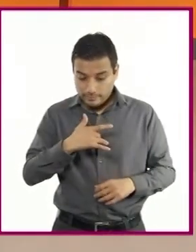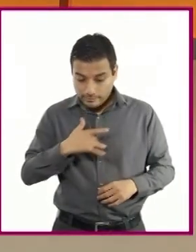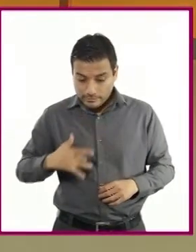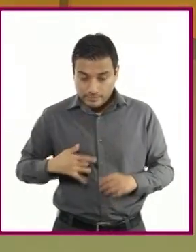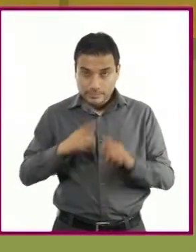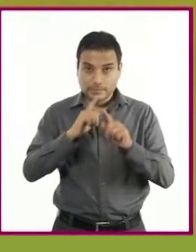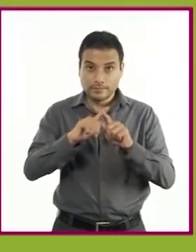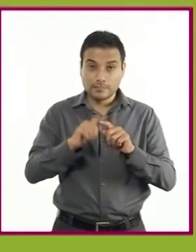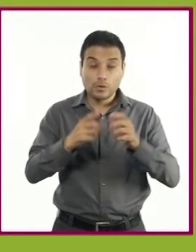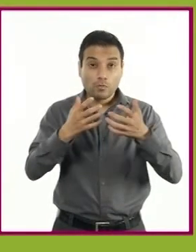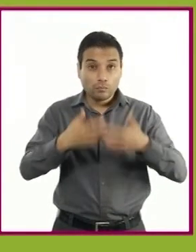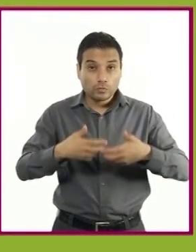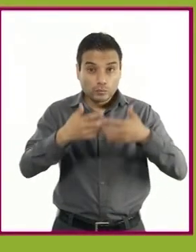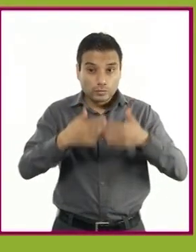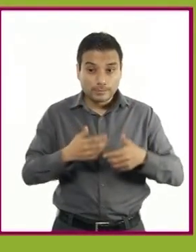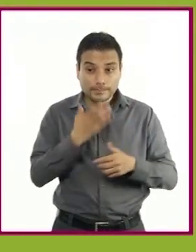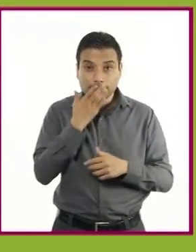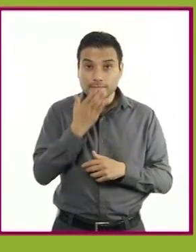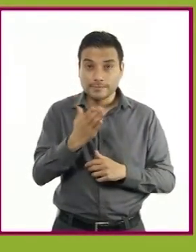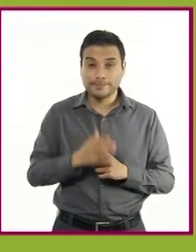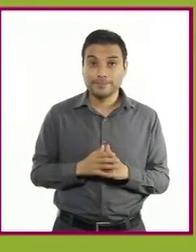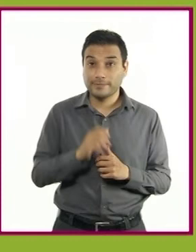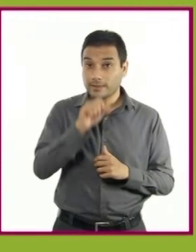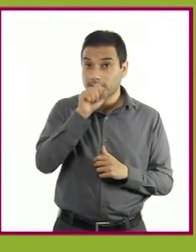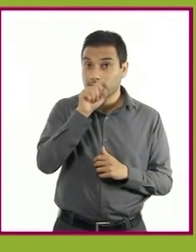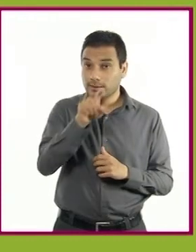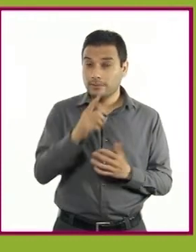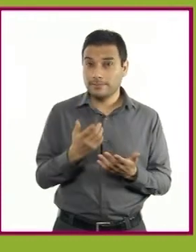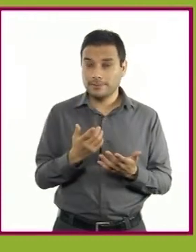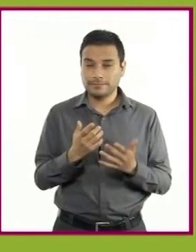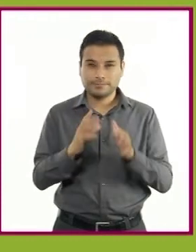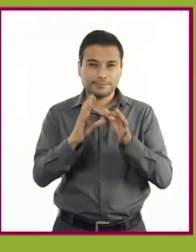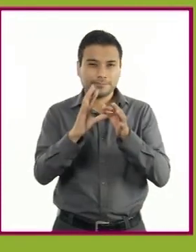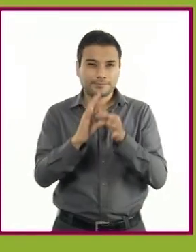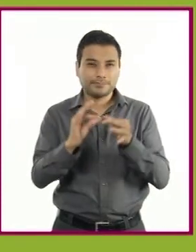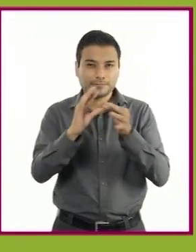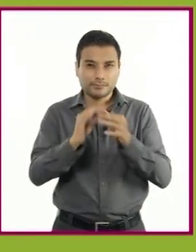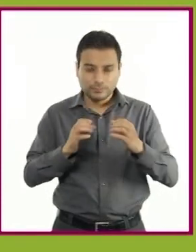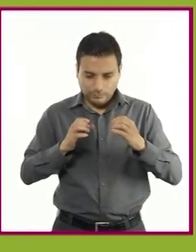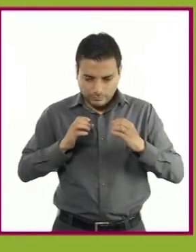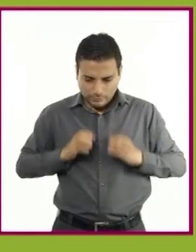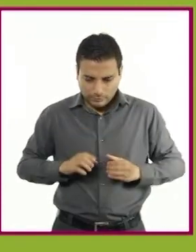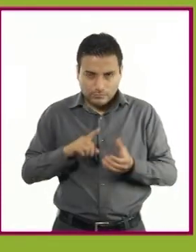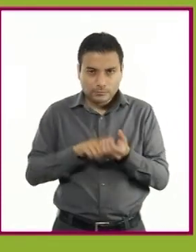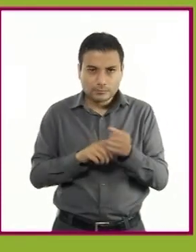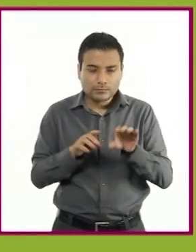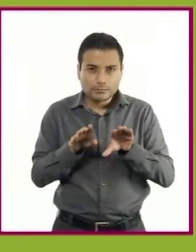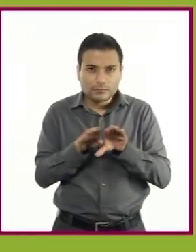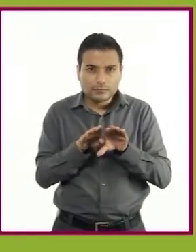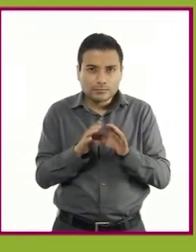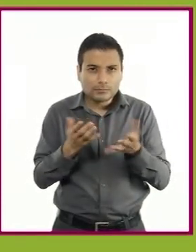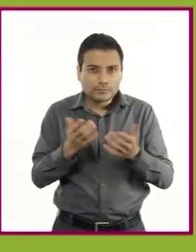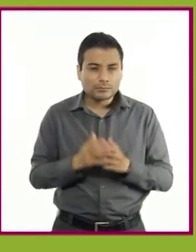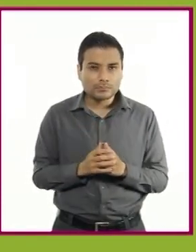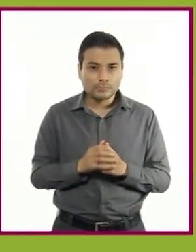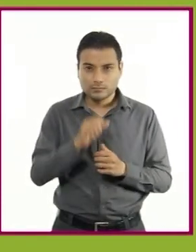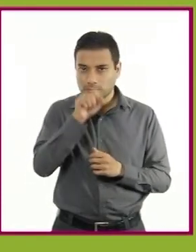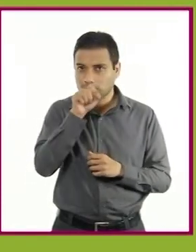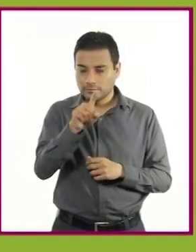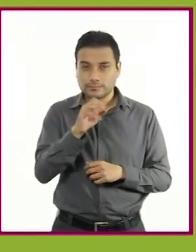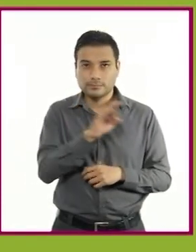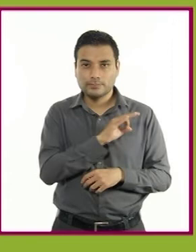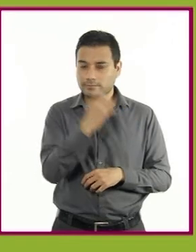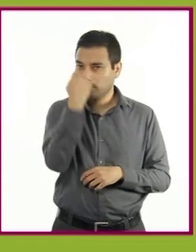sus funciones. Da información del estado fisiológico del organismo. Permite la mímica o